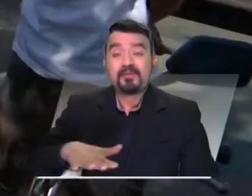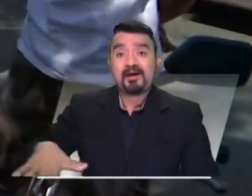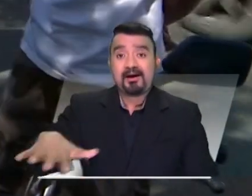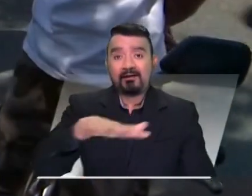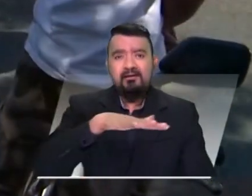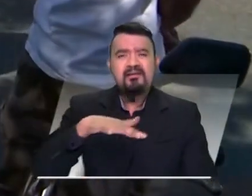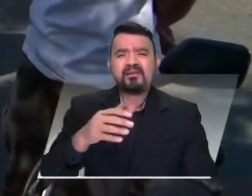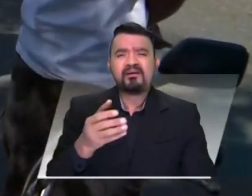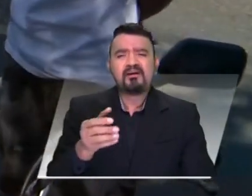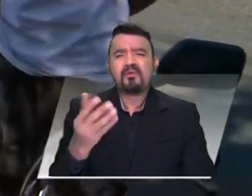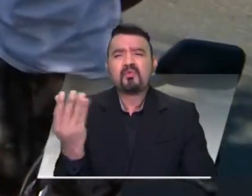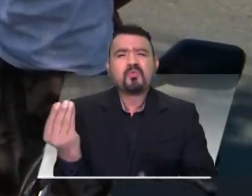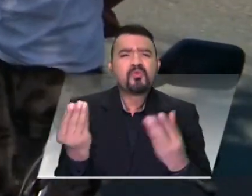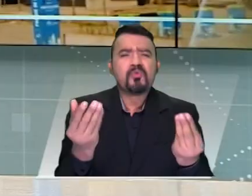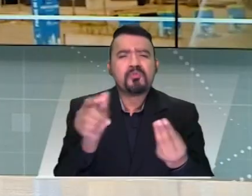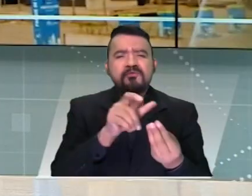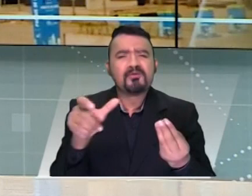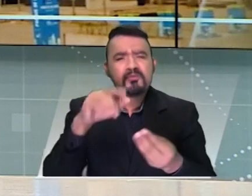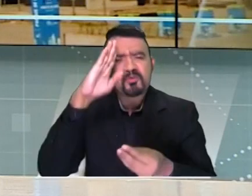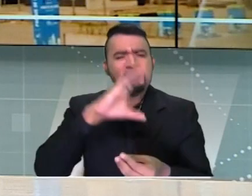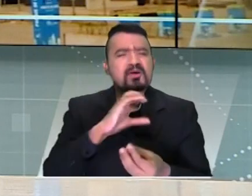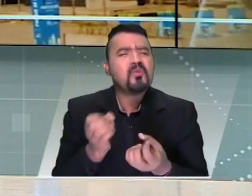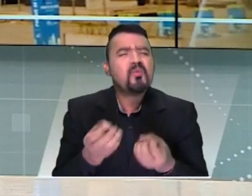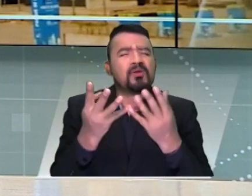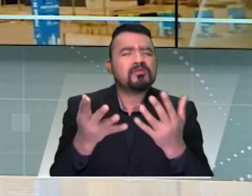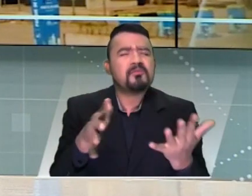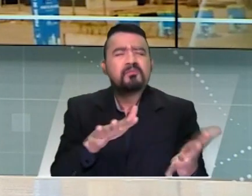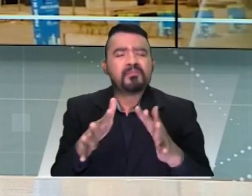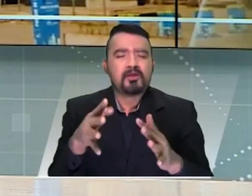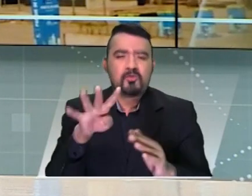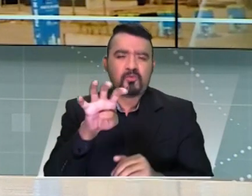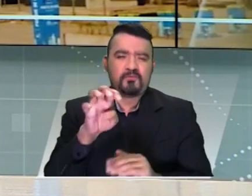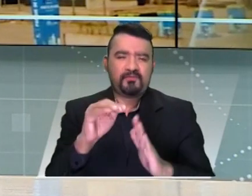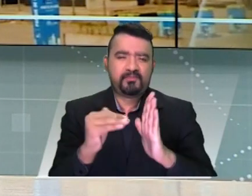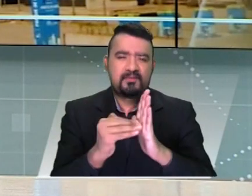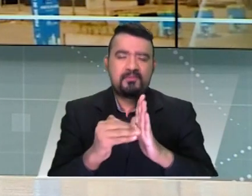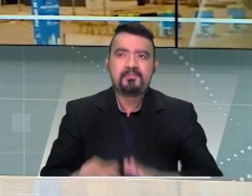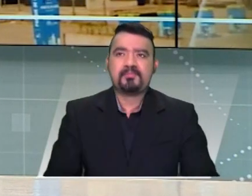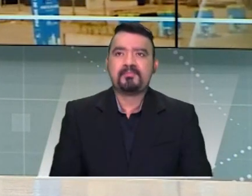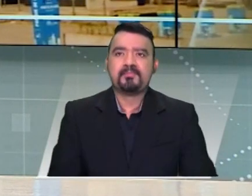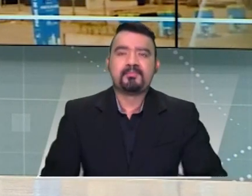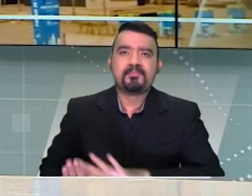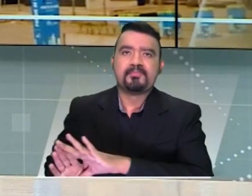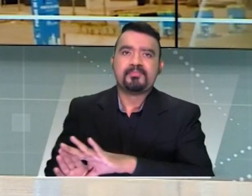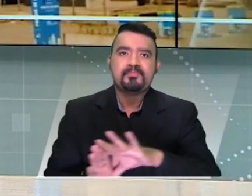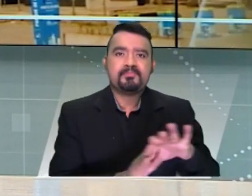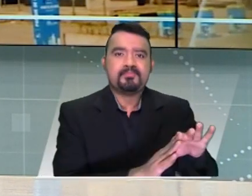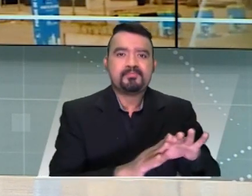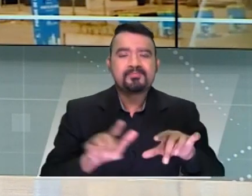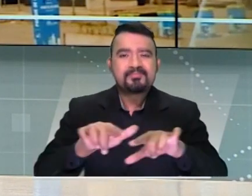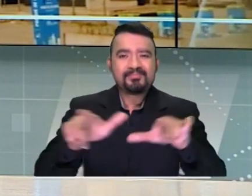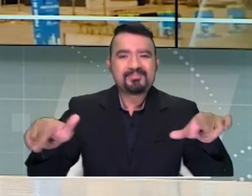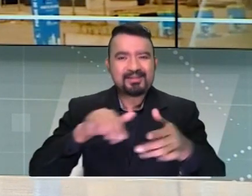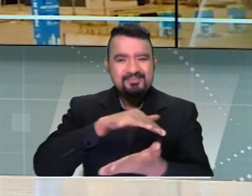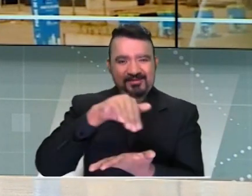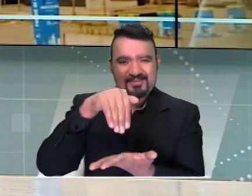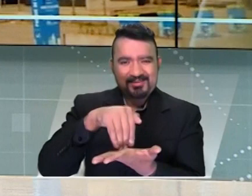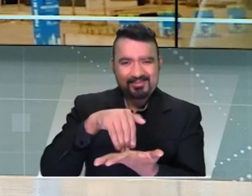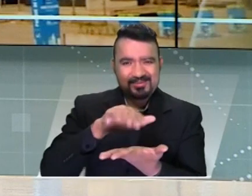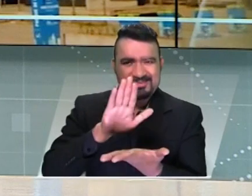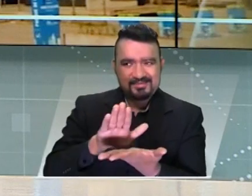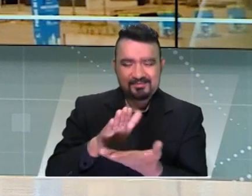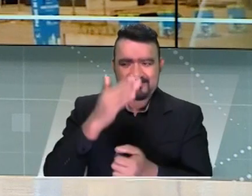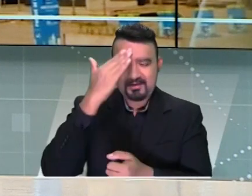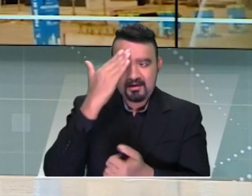unos 9.000 policías. Por su parte, la gerencia del centro y el comercio organizado, entre otros sectores, adelantarán desde